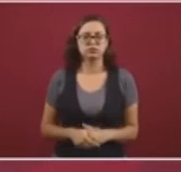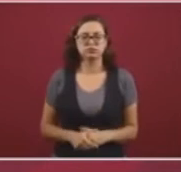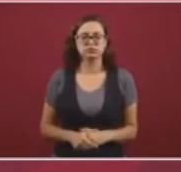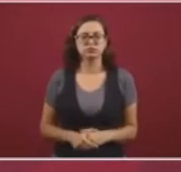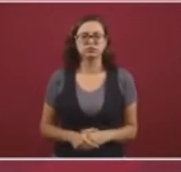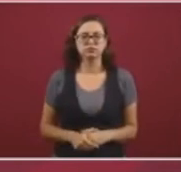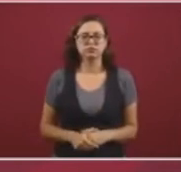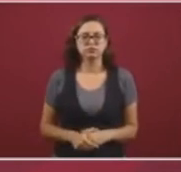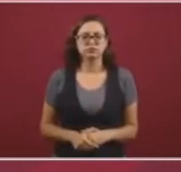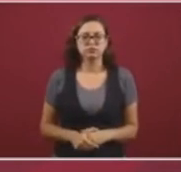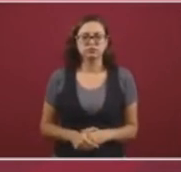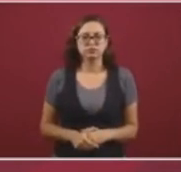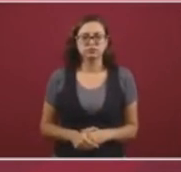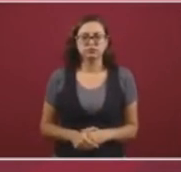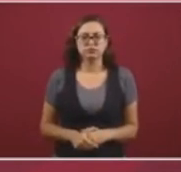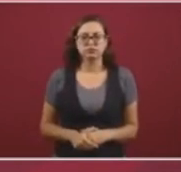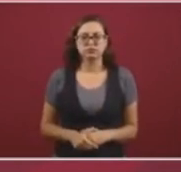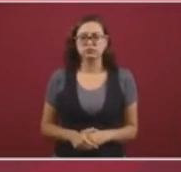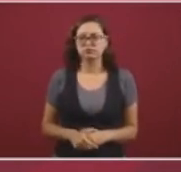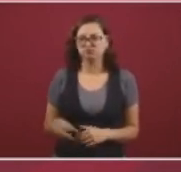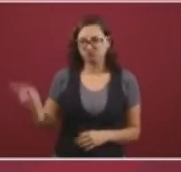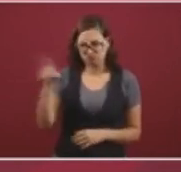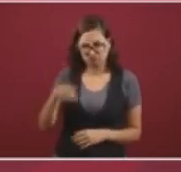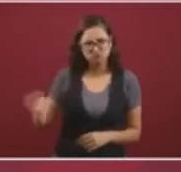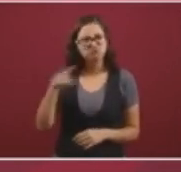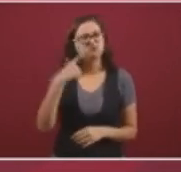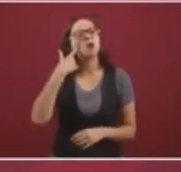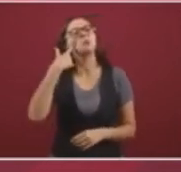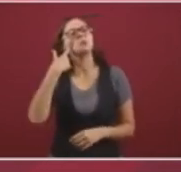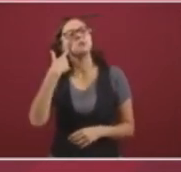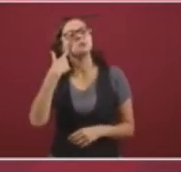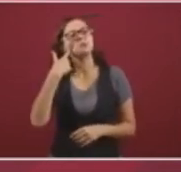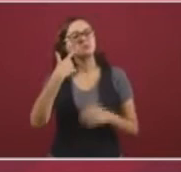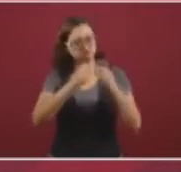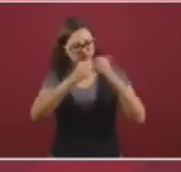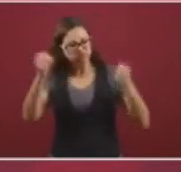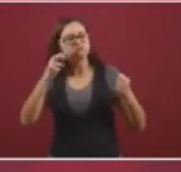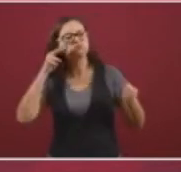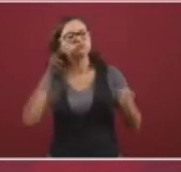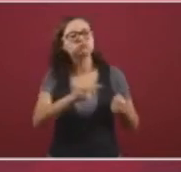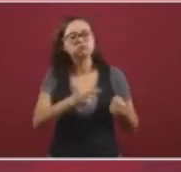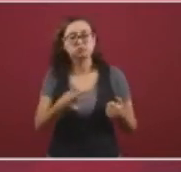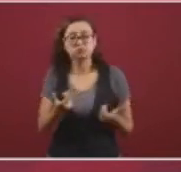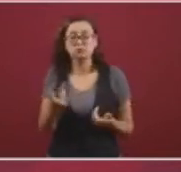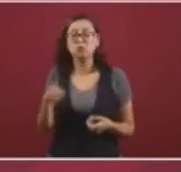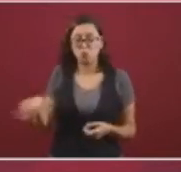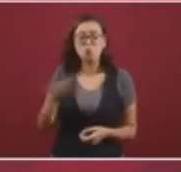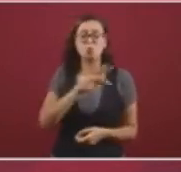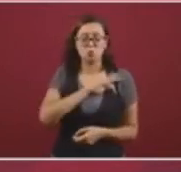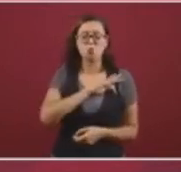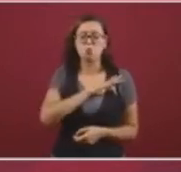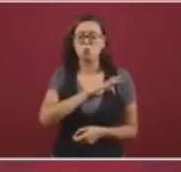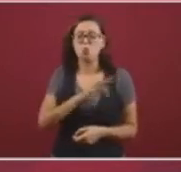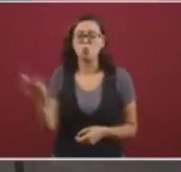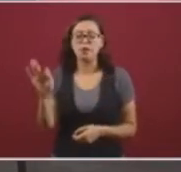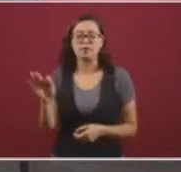Que haya escrutinio público de la actuación de